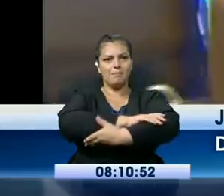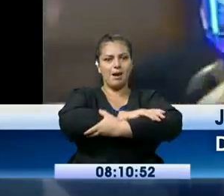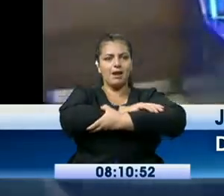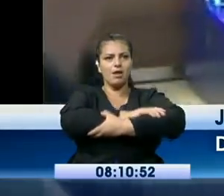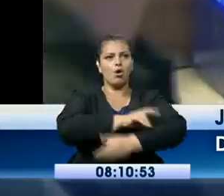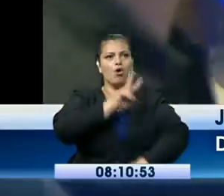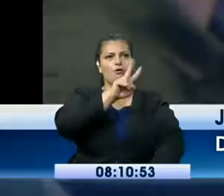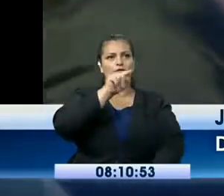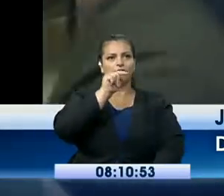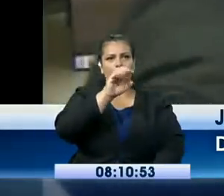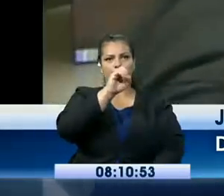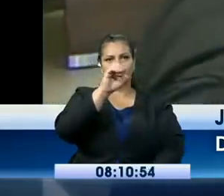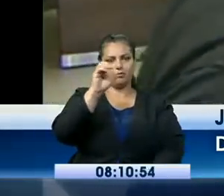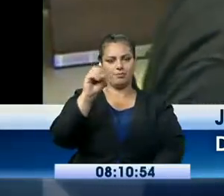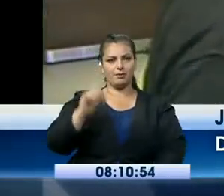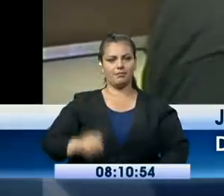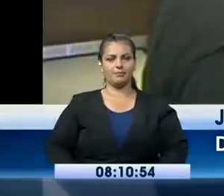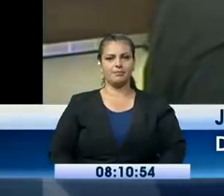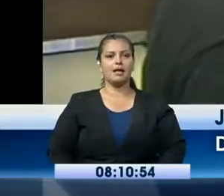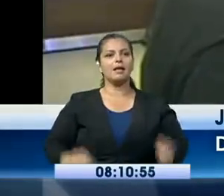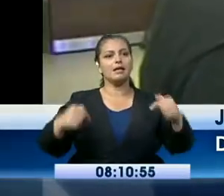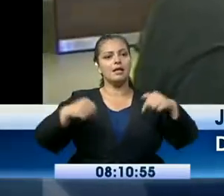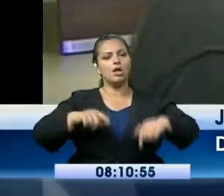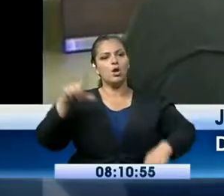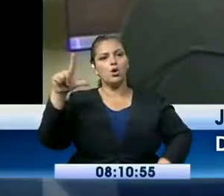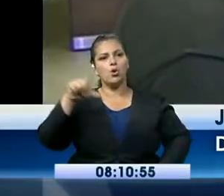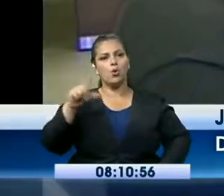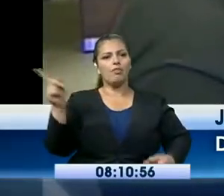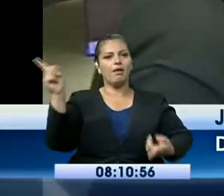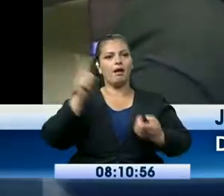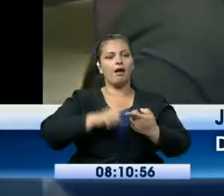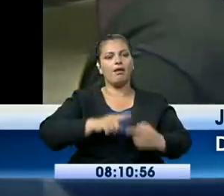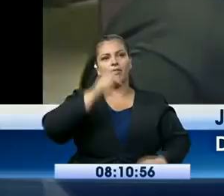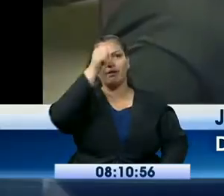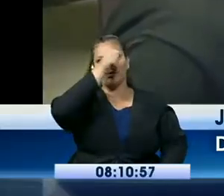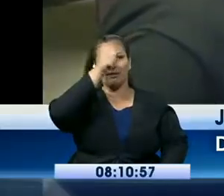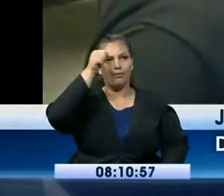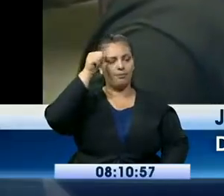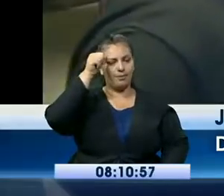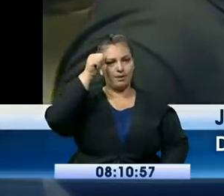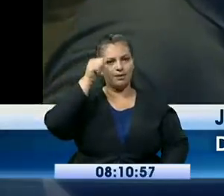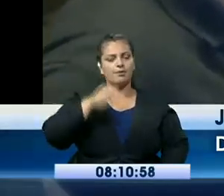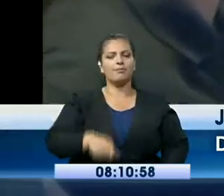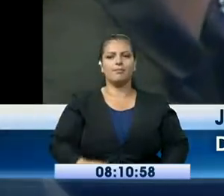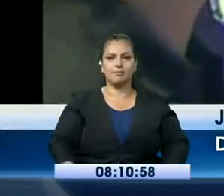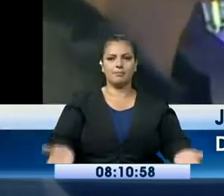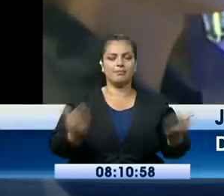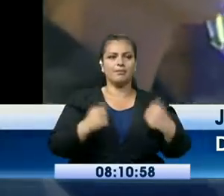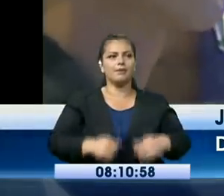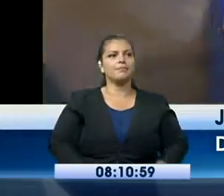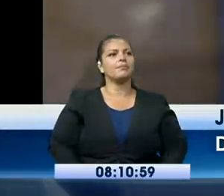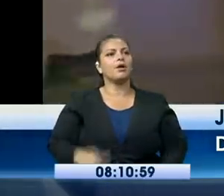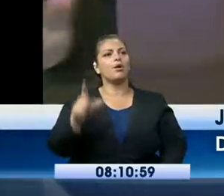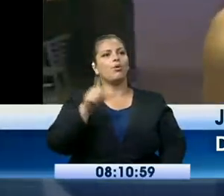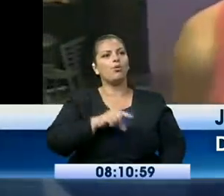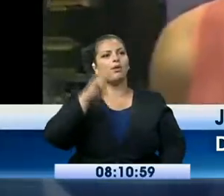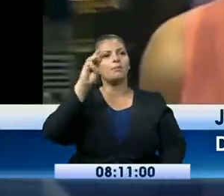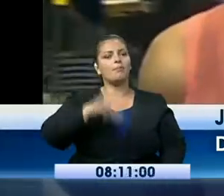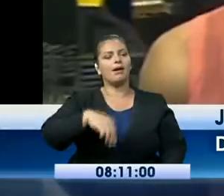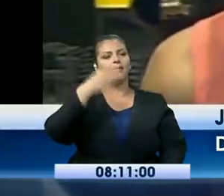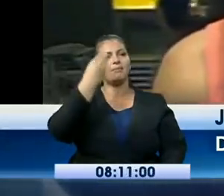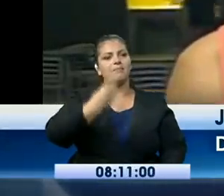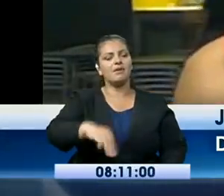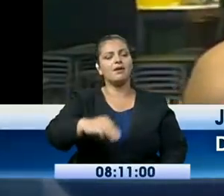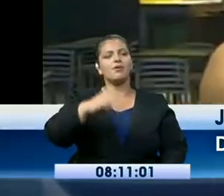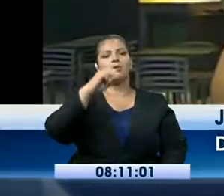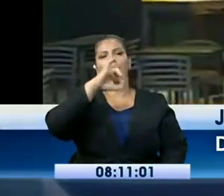atención pero de lunes a domingo de lunes a viernes va a ser desde las 9 de la mañana hasta las 9 de la noche y los sábados domingos